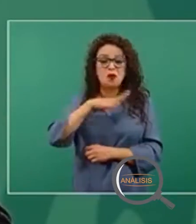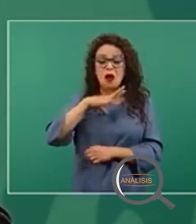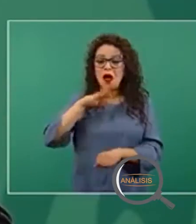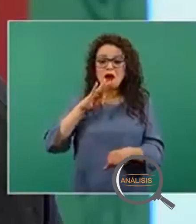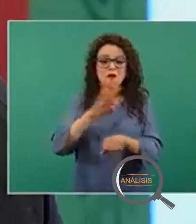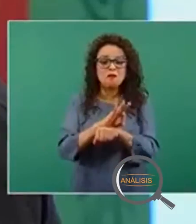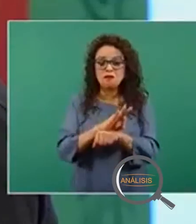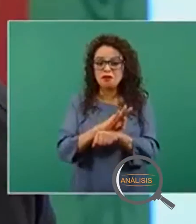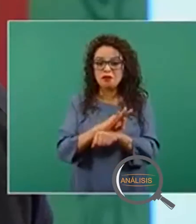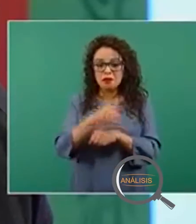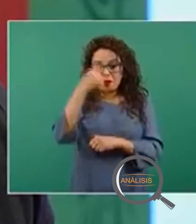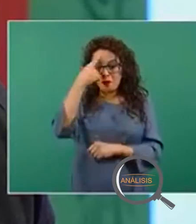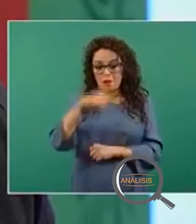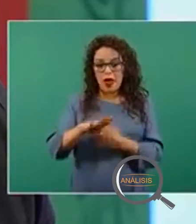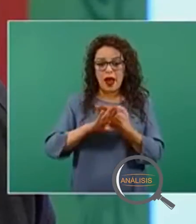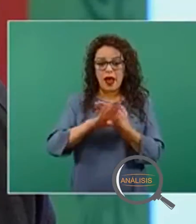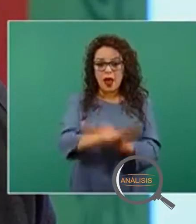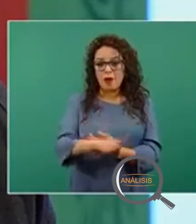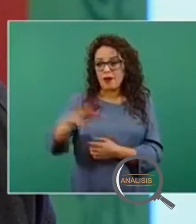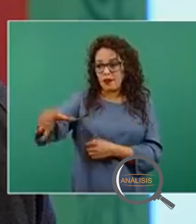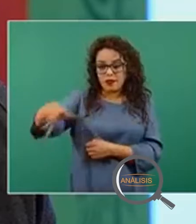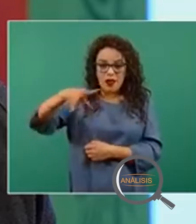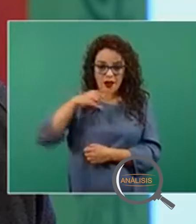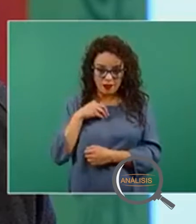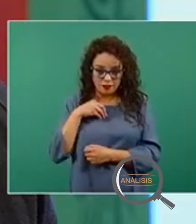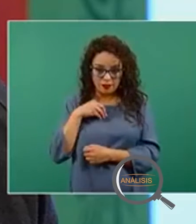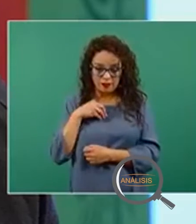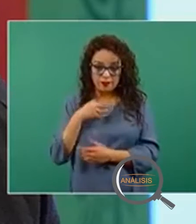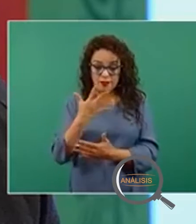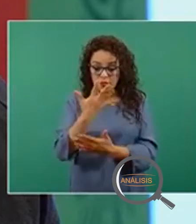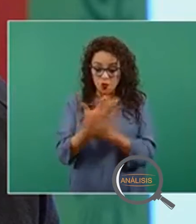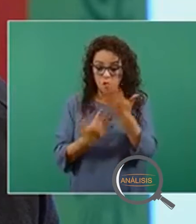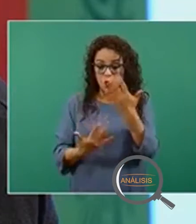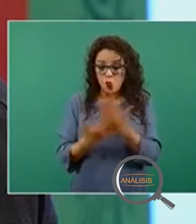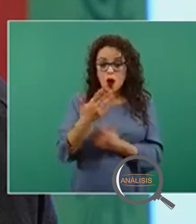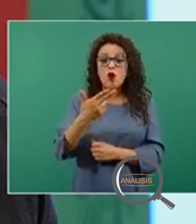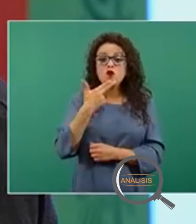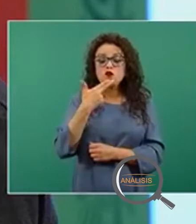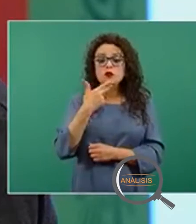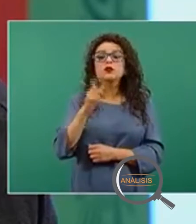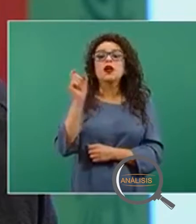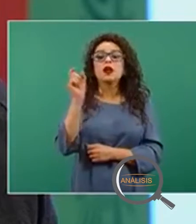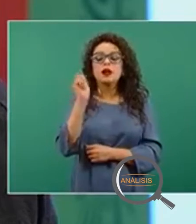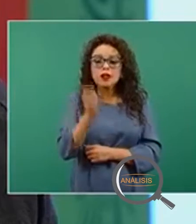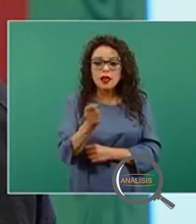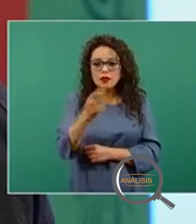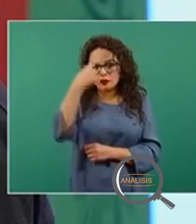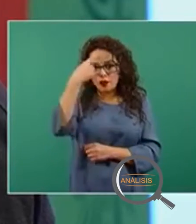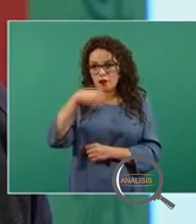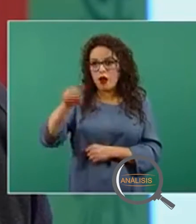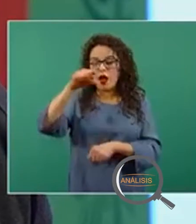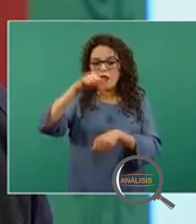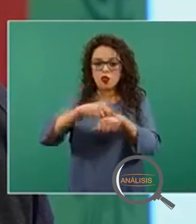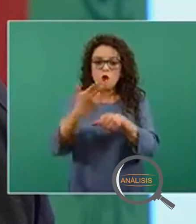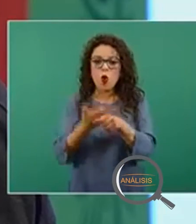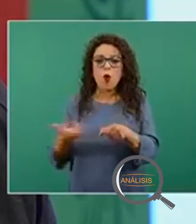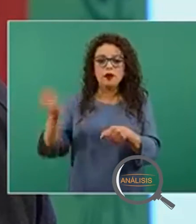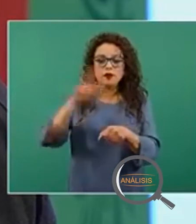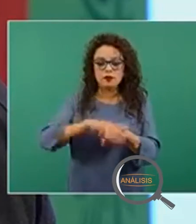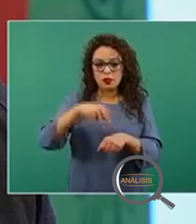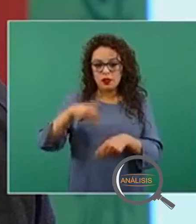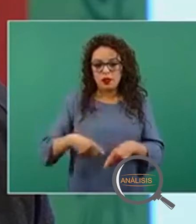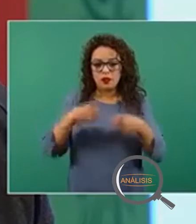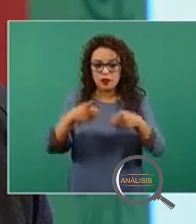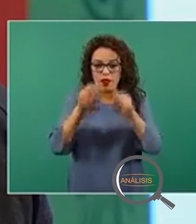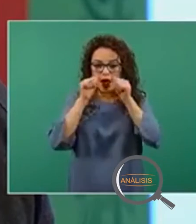esta transmisión. Los guantes se utilizan solamente en el ambiente médico para ciertos procedimientos que se realizan en la atención, sobre